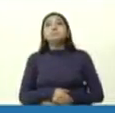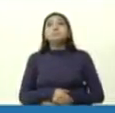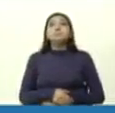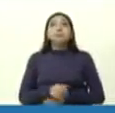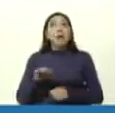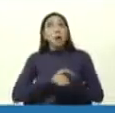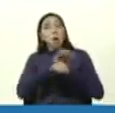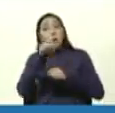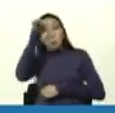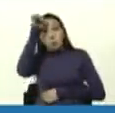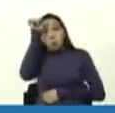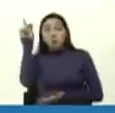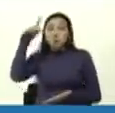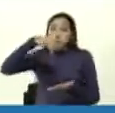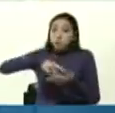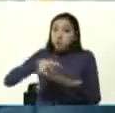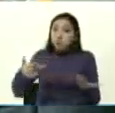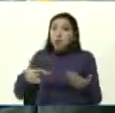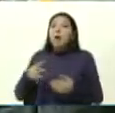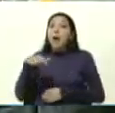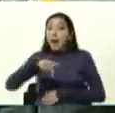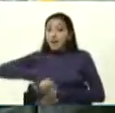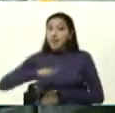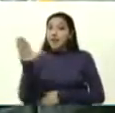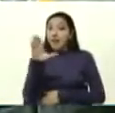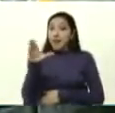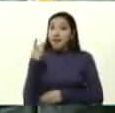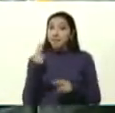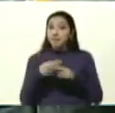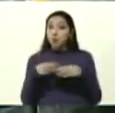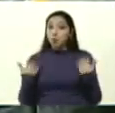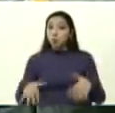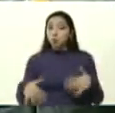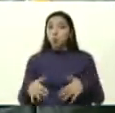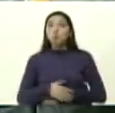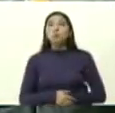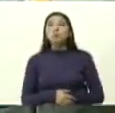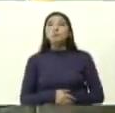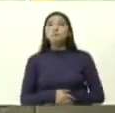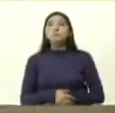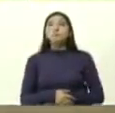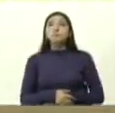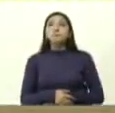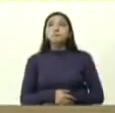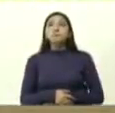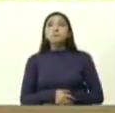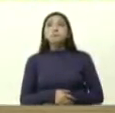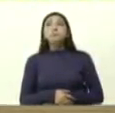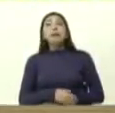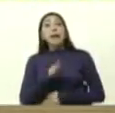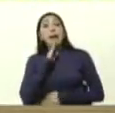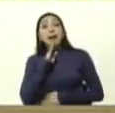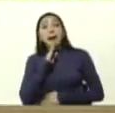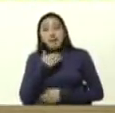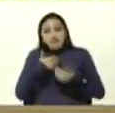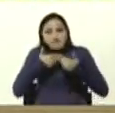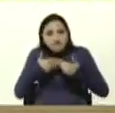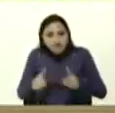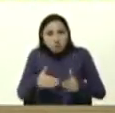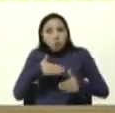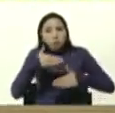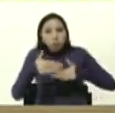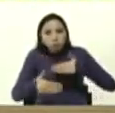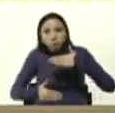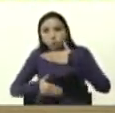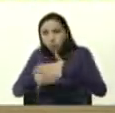variante Delta, sobre todo en la región capital. Así que esta apertura de las agencias bancarias ya se estableció a través